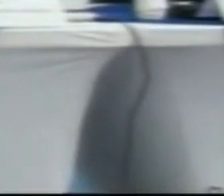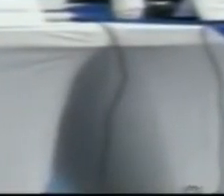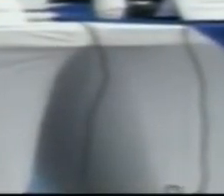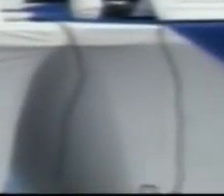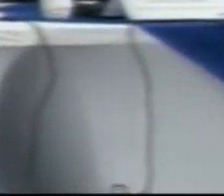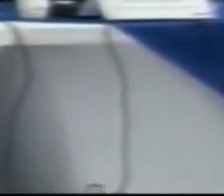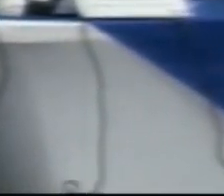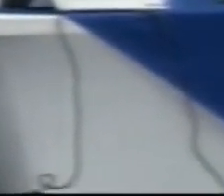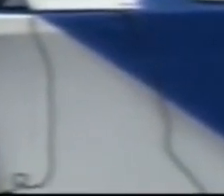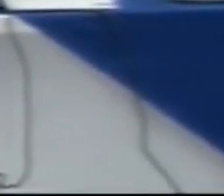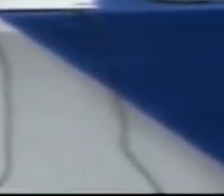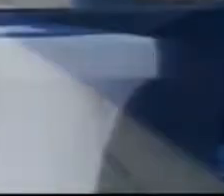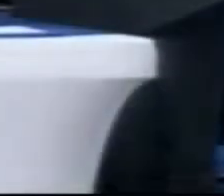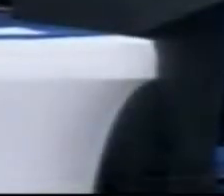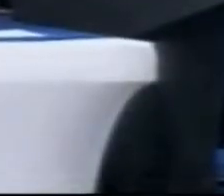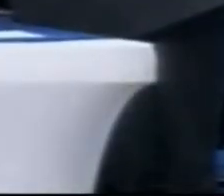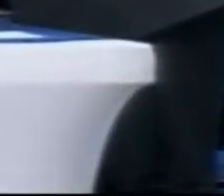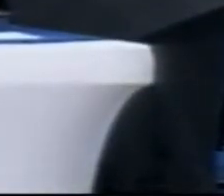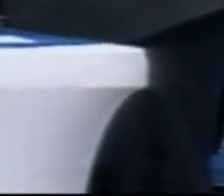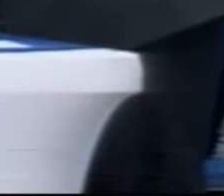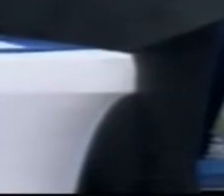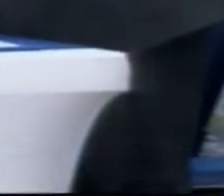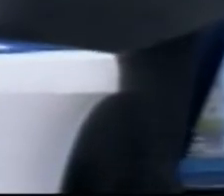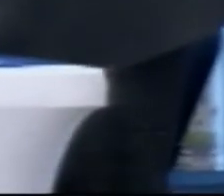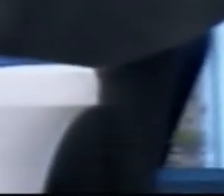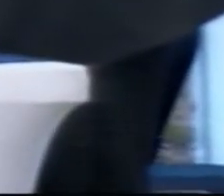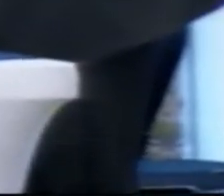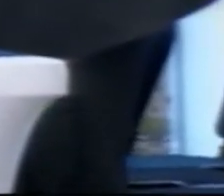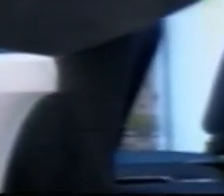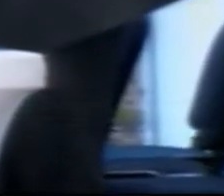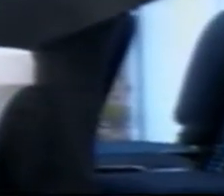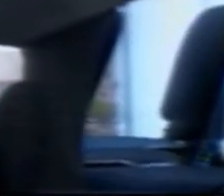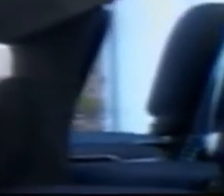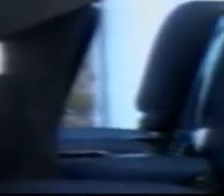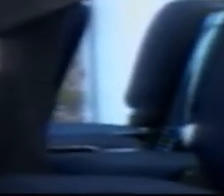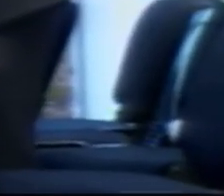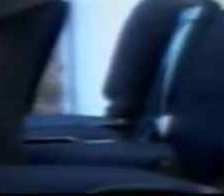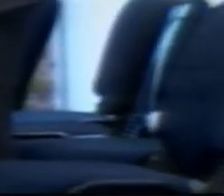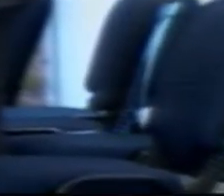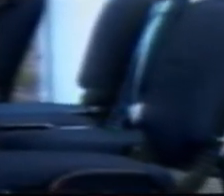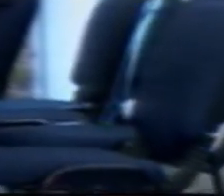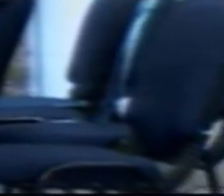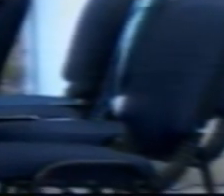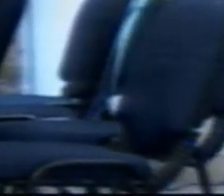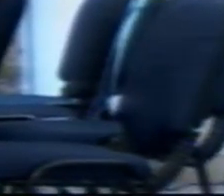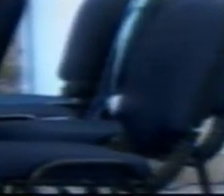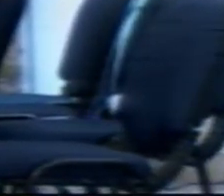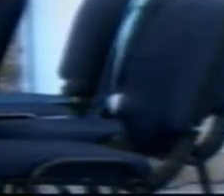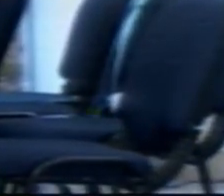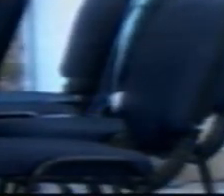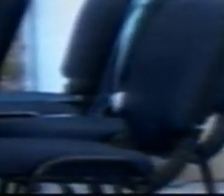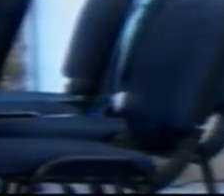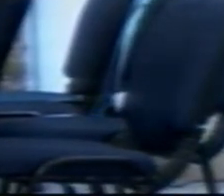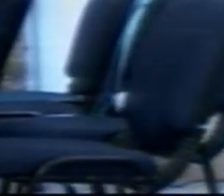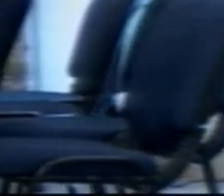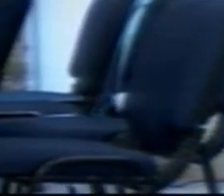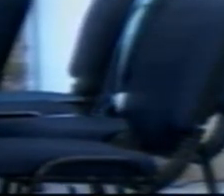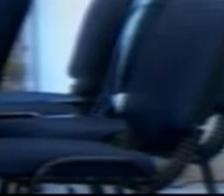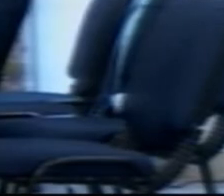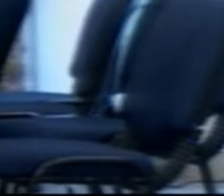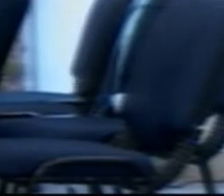Finaliza la entrevista del licenciado Óscar Humberto Luna, aspirante al cargo de magistrado para la Corte Suprema de